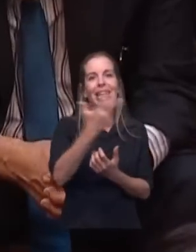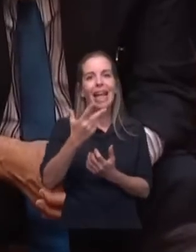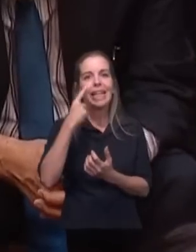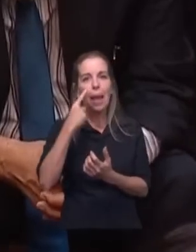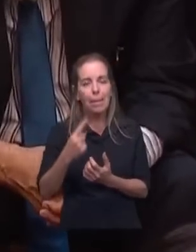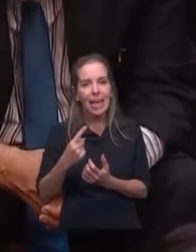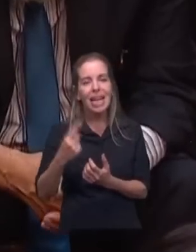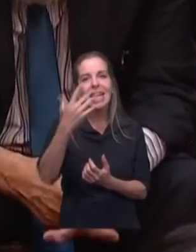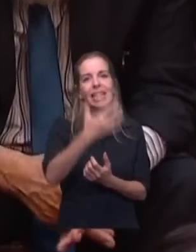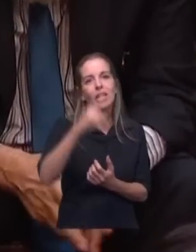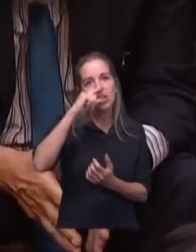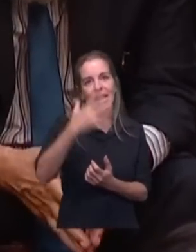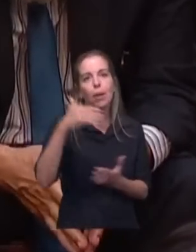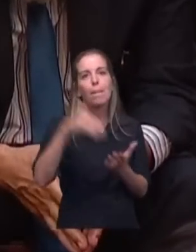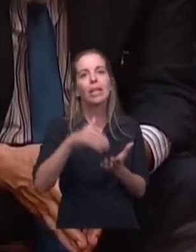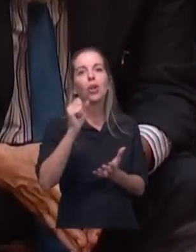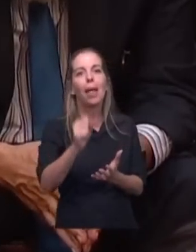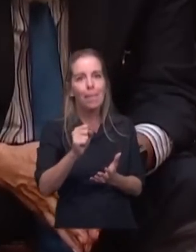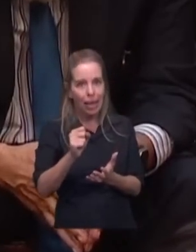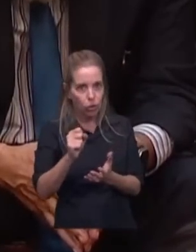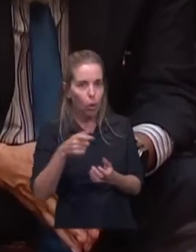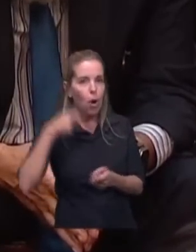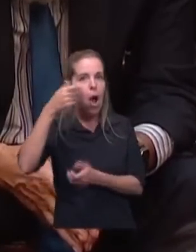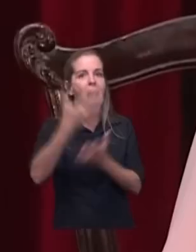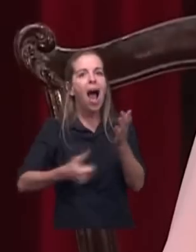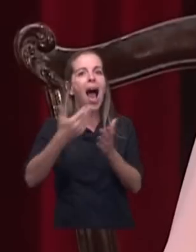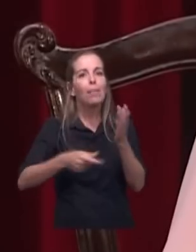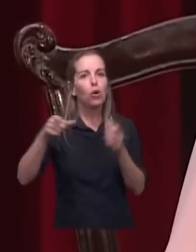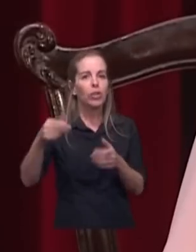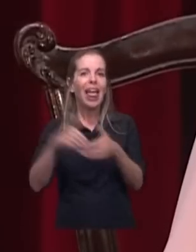33.575 millones de pesos en conceptos de aportes del Tesoro Nacional.